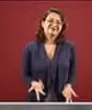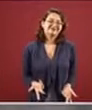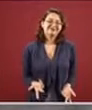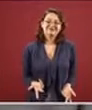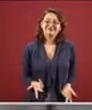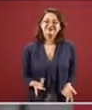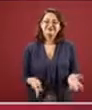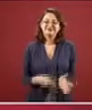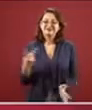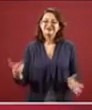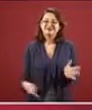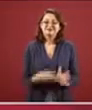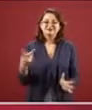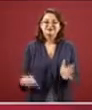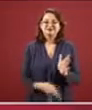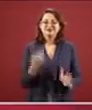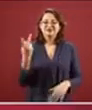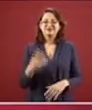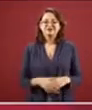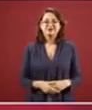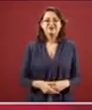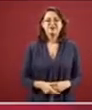¿Cuándo recibió más el país